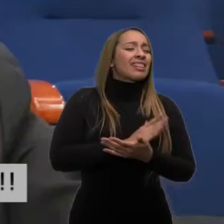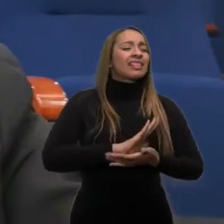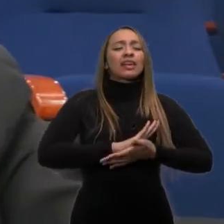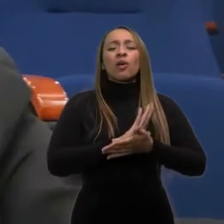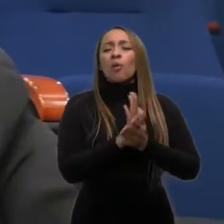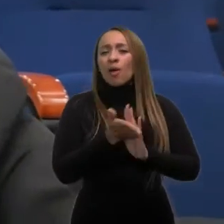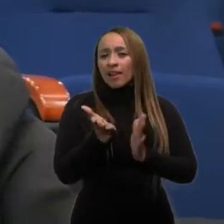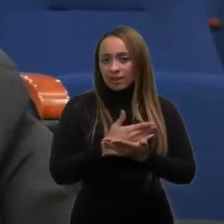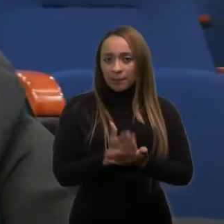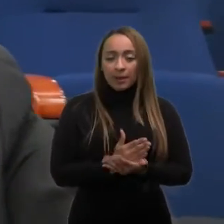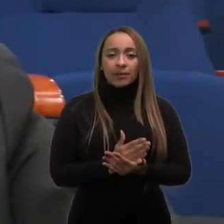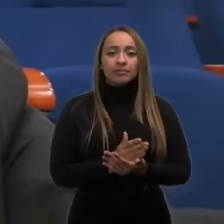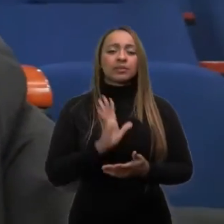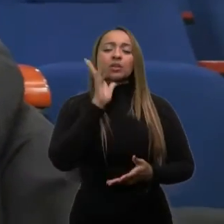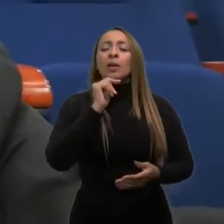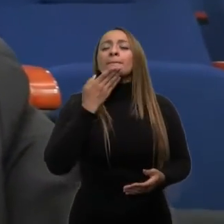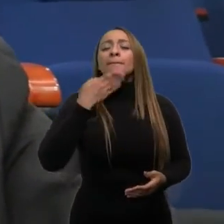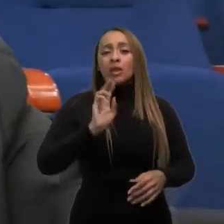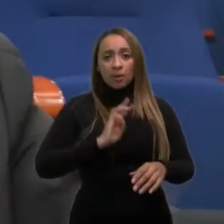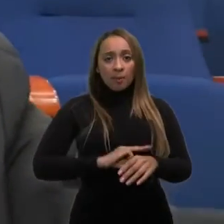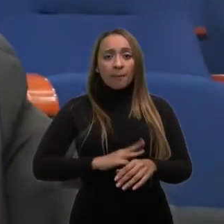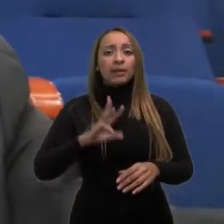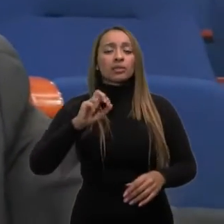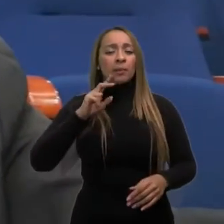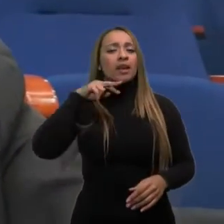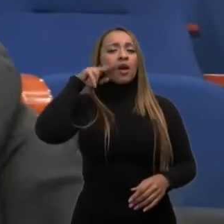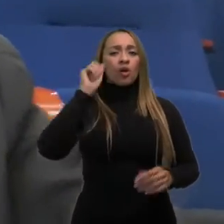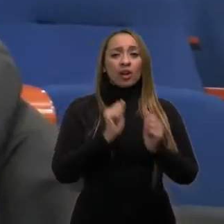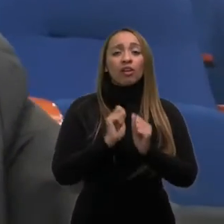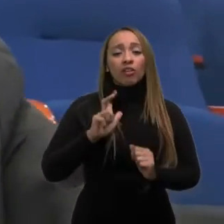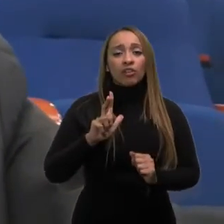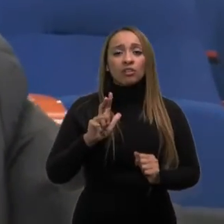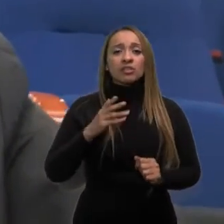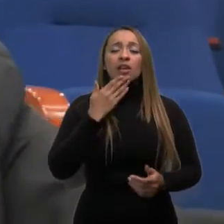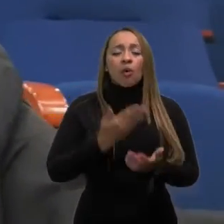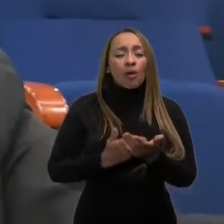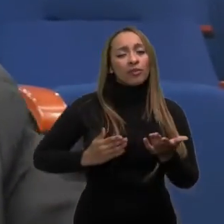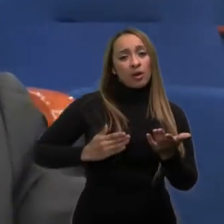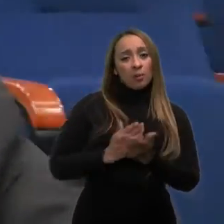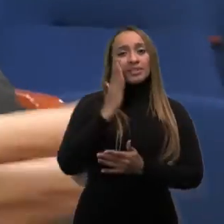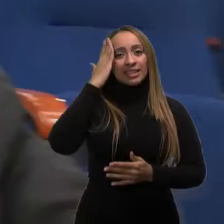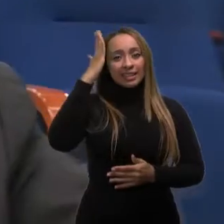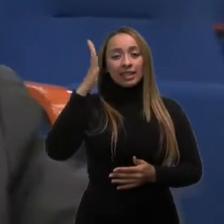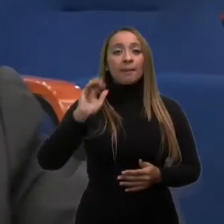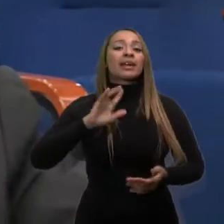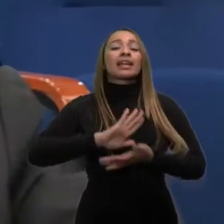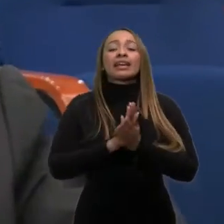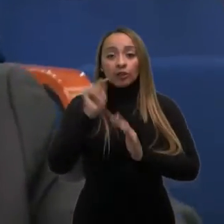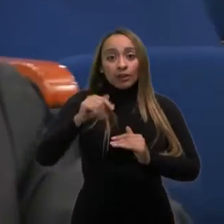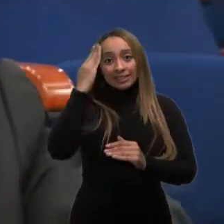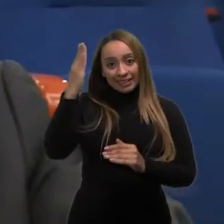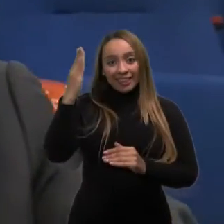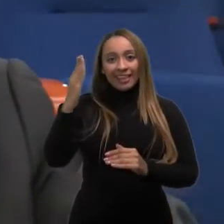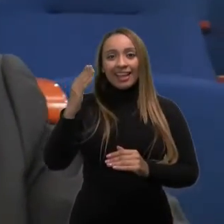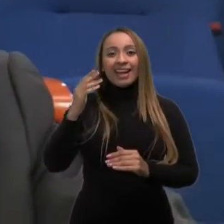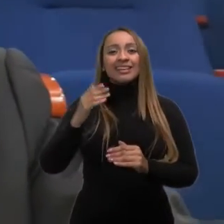que cualquier plan se ejecute. No hay mejor momento para orar con Dios que cuando vas a empezar tu día. Para que todos los planes de ese